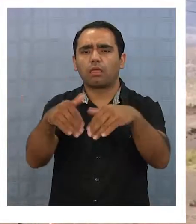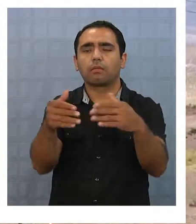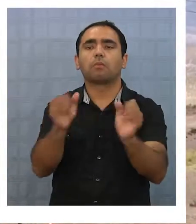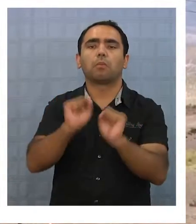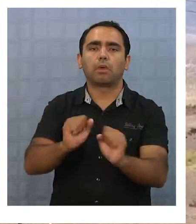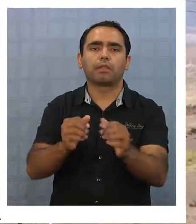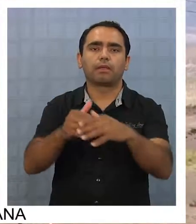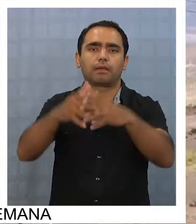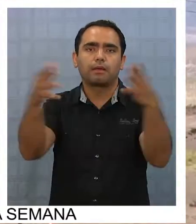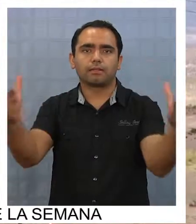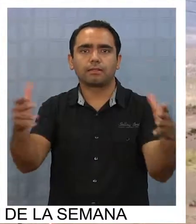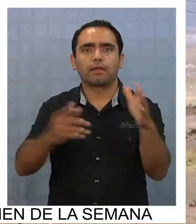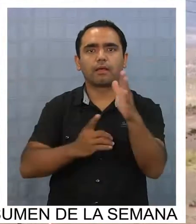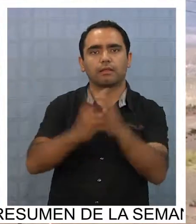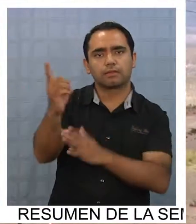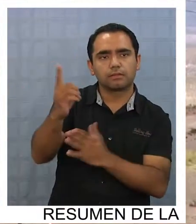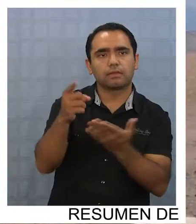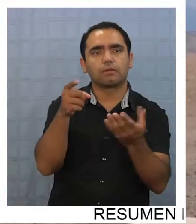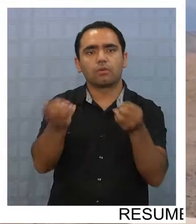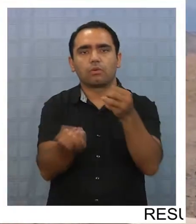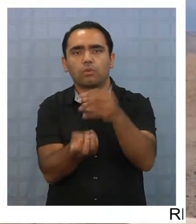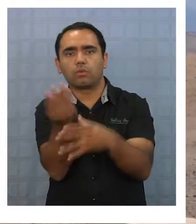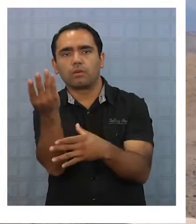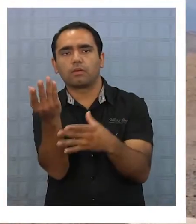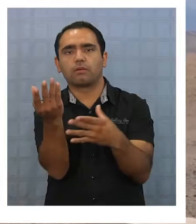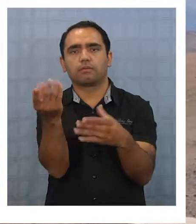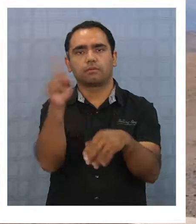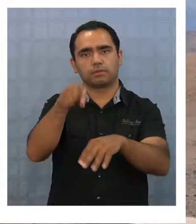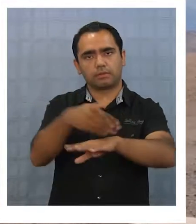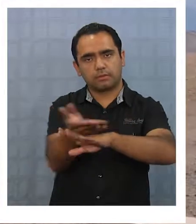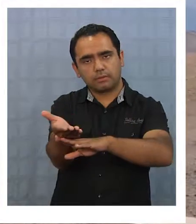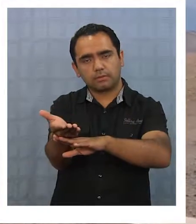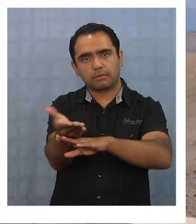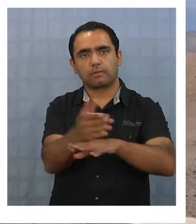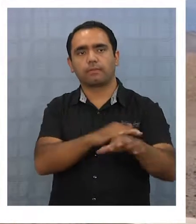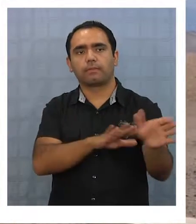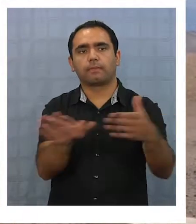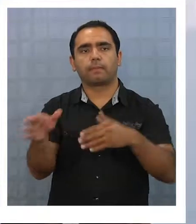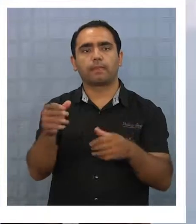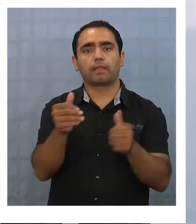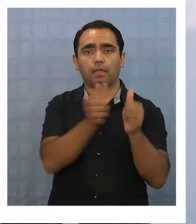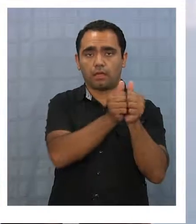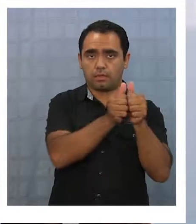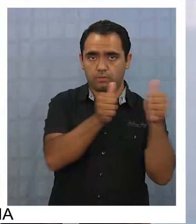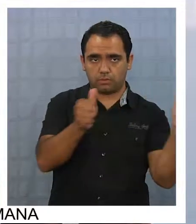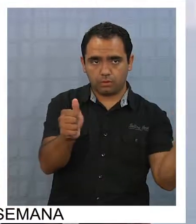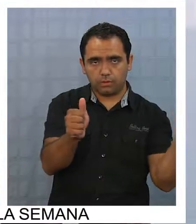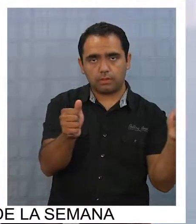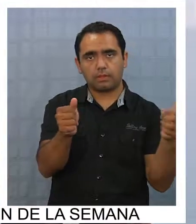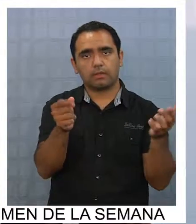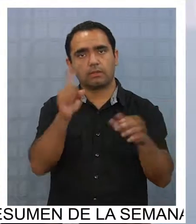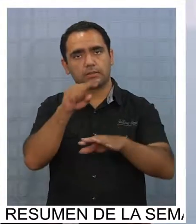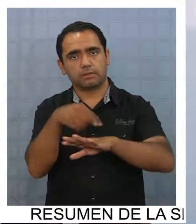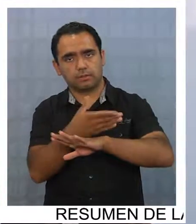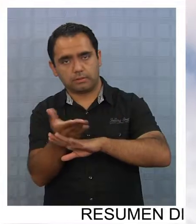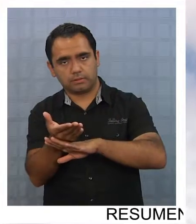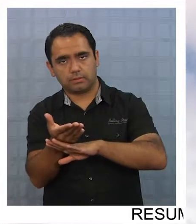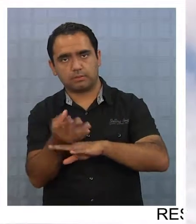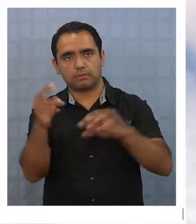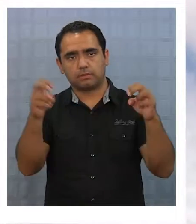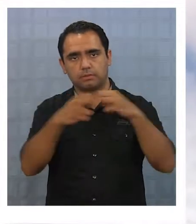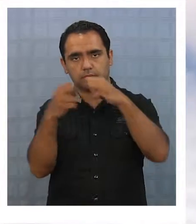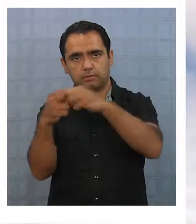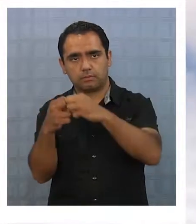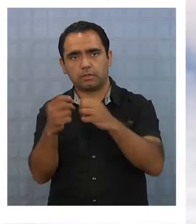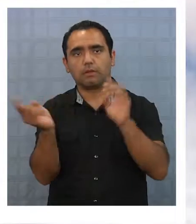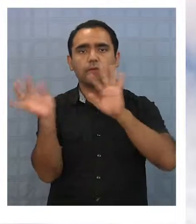a poder crecer, se van a poder desarrollar, se van a poder crear nuevos servicios. Autoridades del sector energía de todas